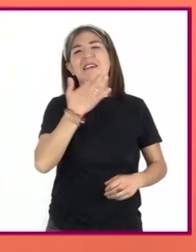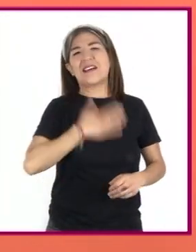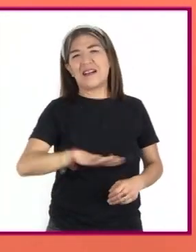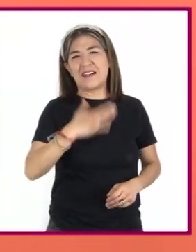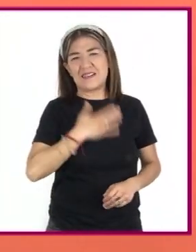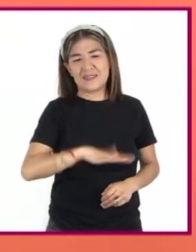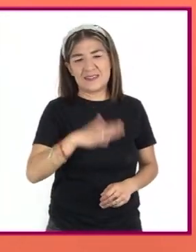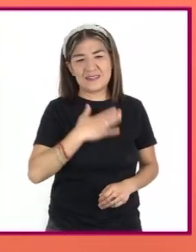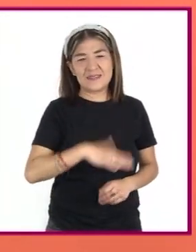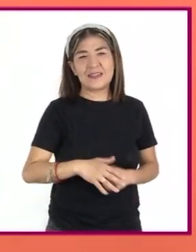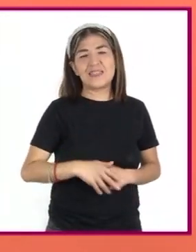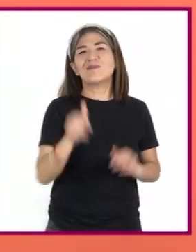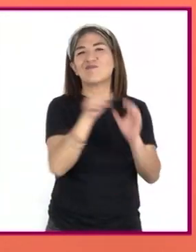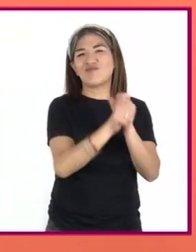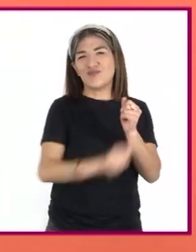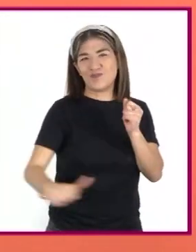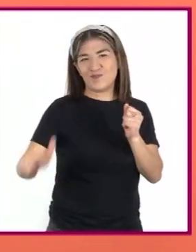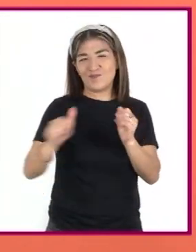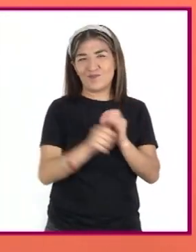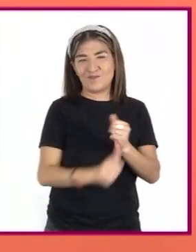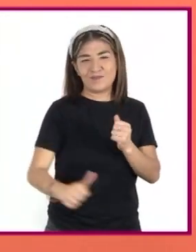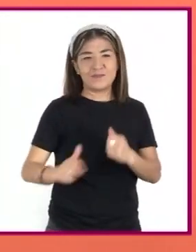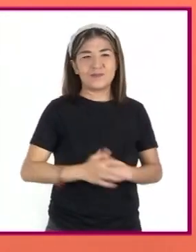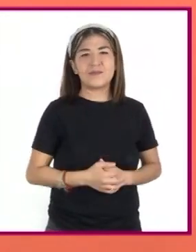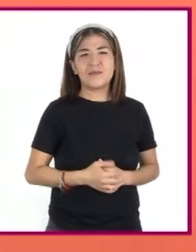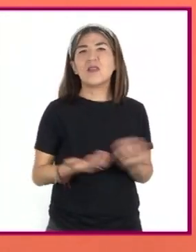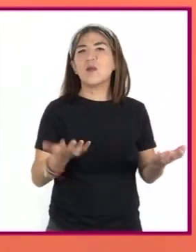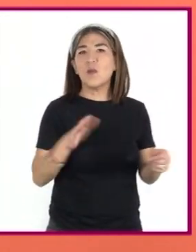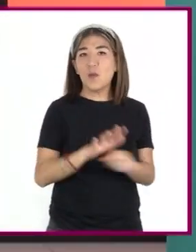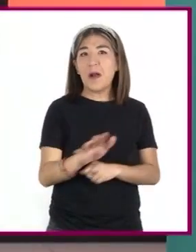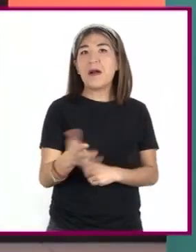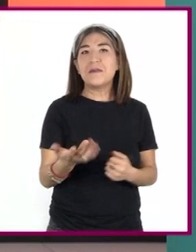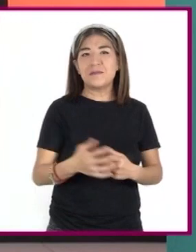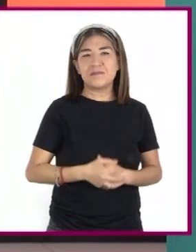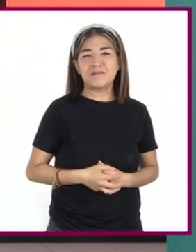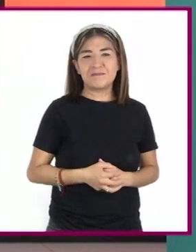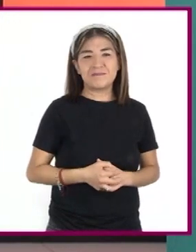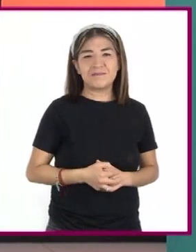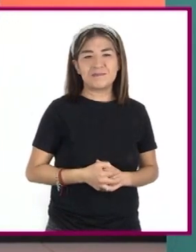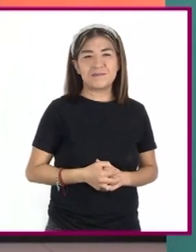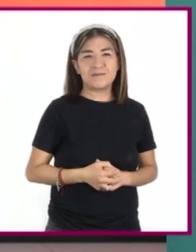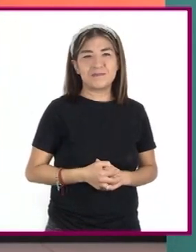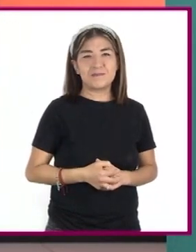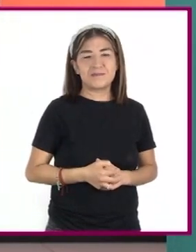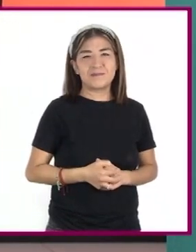cansancio y diarrea. ¿Qué organismo puede ser?